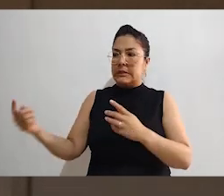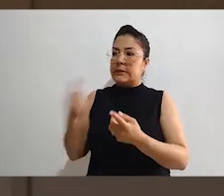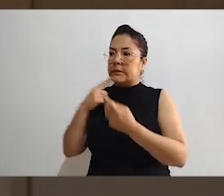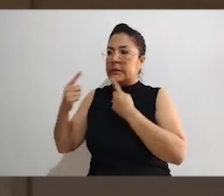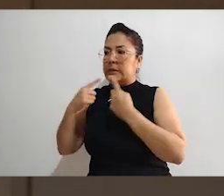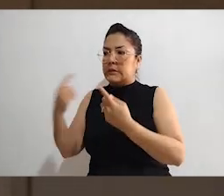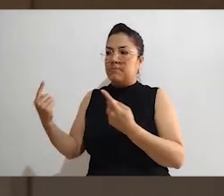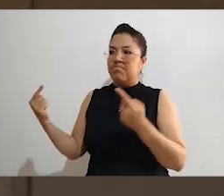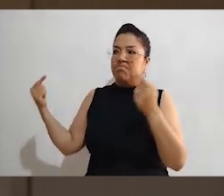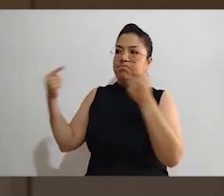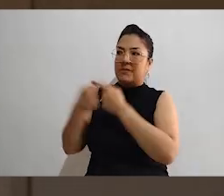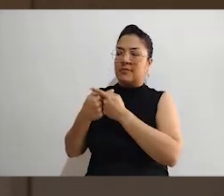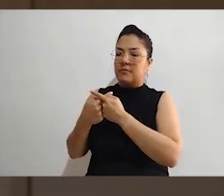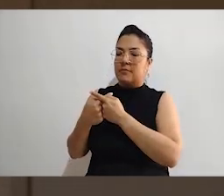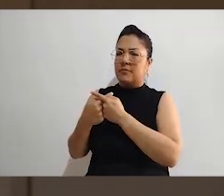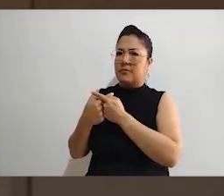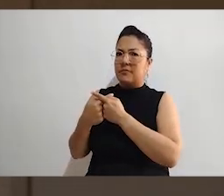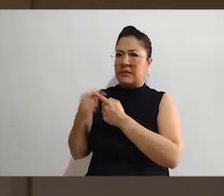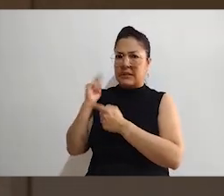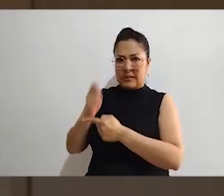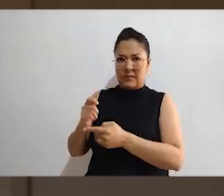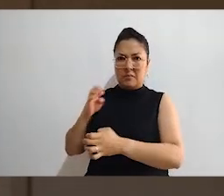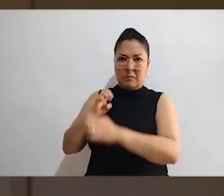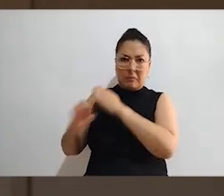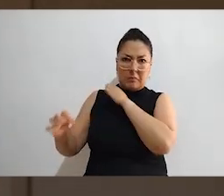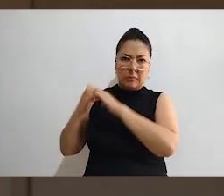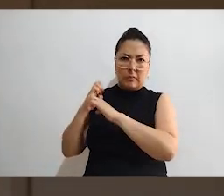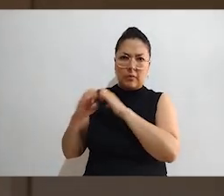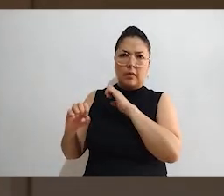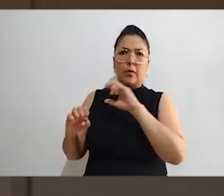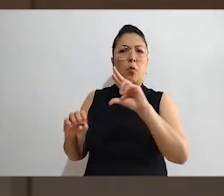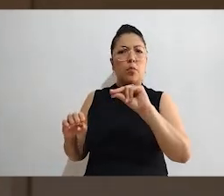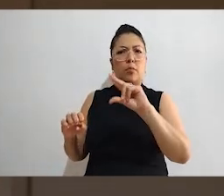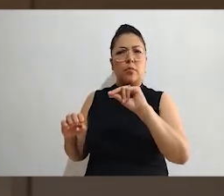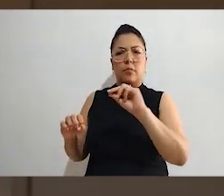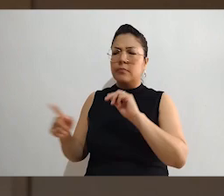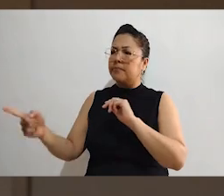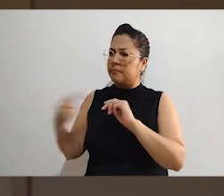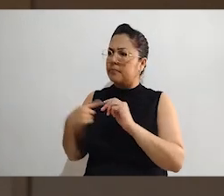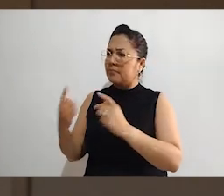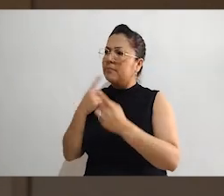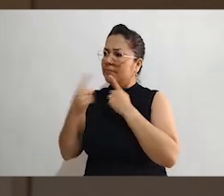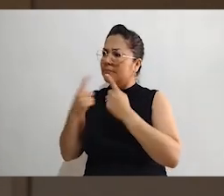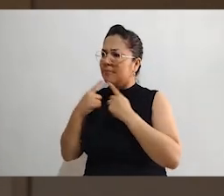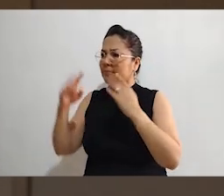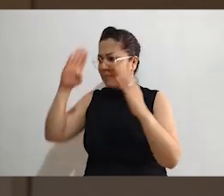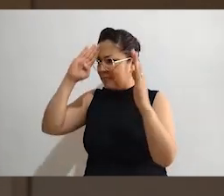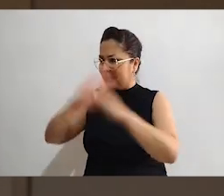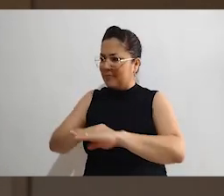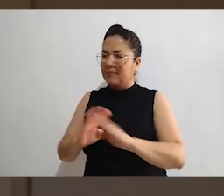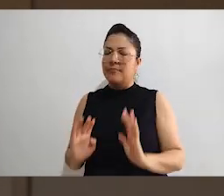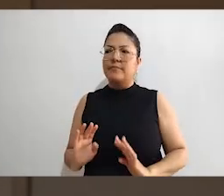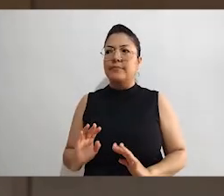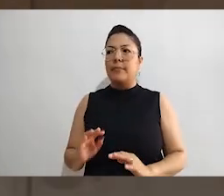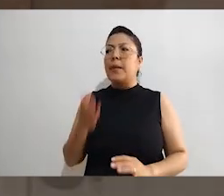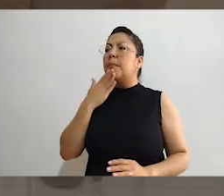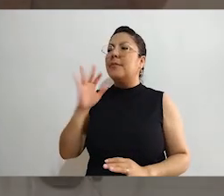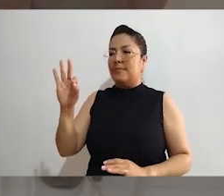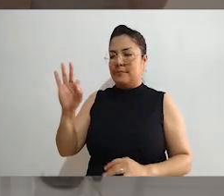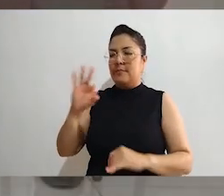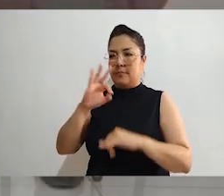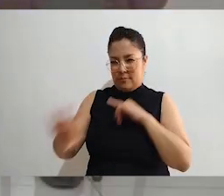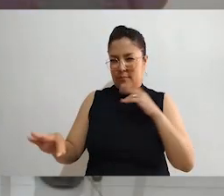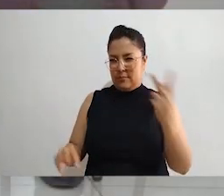seamos enemigos. Al contrario, podemos encontrar mecanismos para que este país sea mejor. Muy bien. Una última pregunta